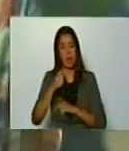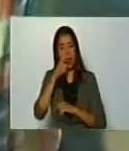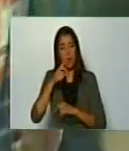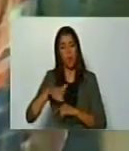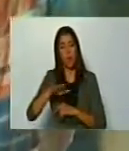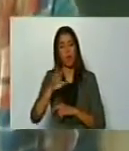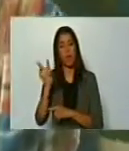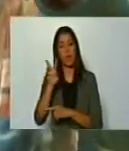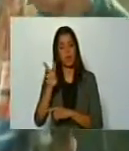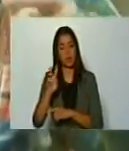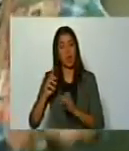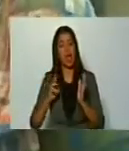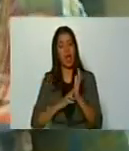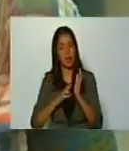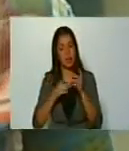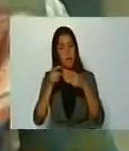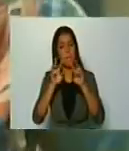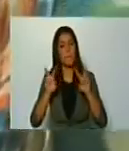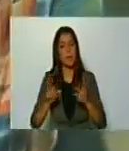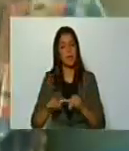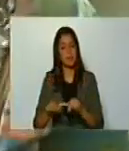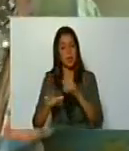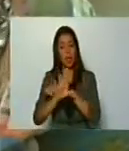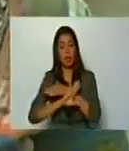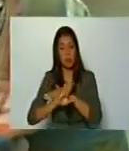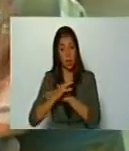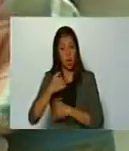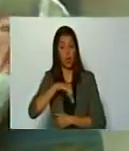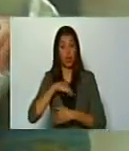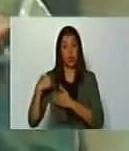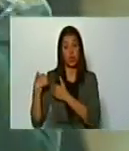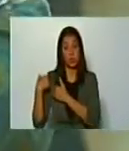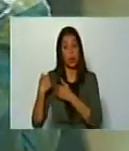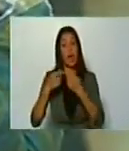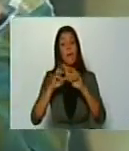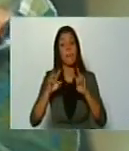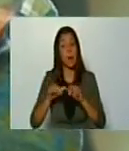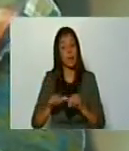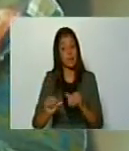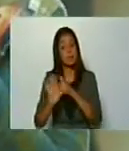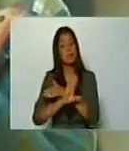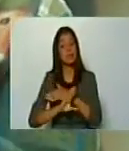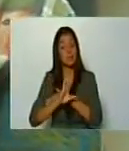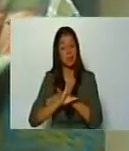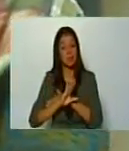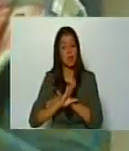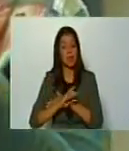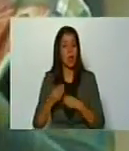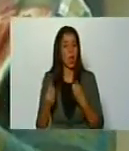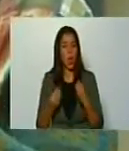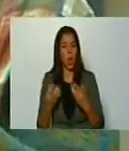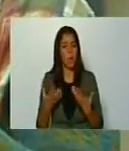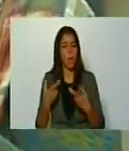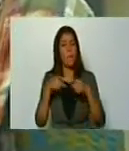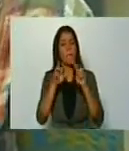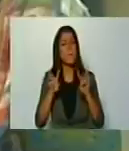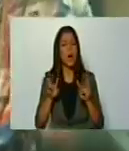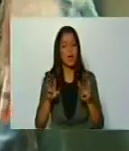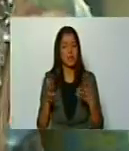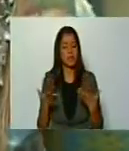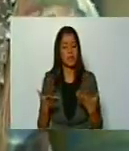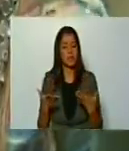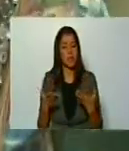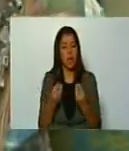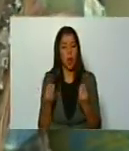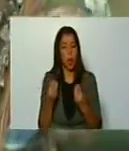de garantizar la paz. Nosotros estamos aquí para garantizar la paz. Y un hecho que nos va a permitir garantizar la paz